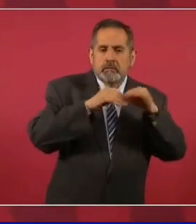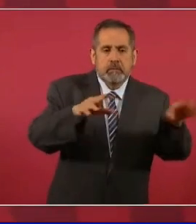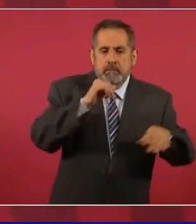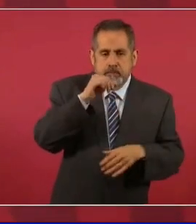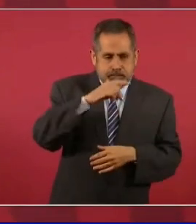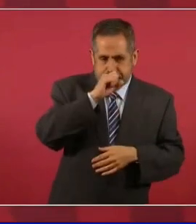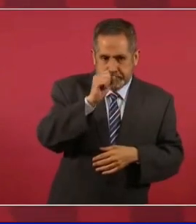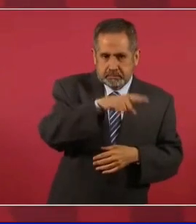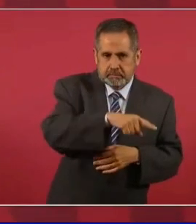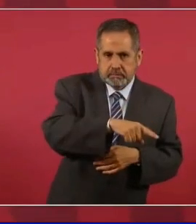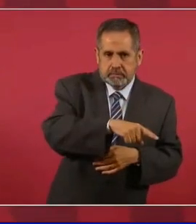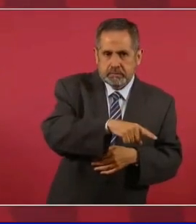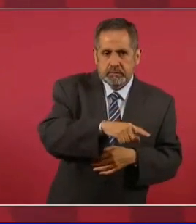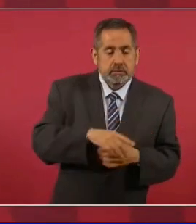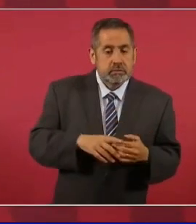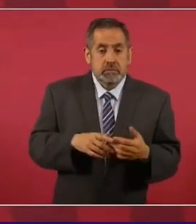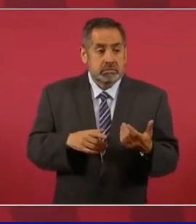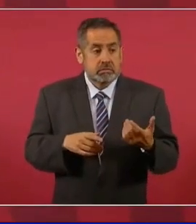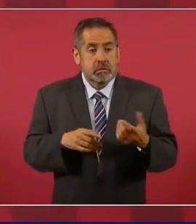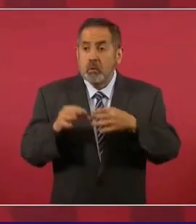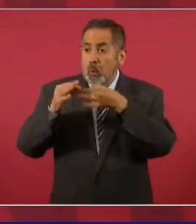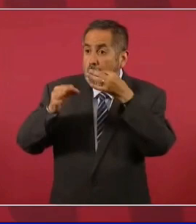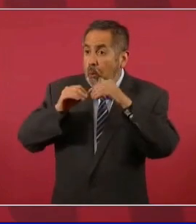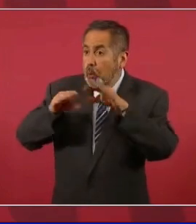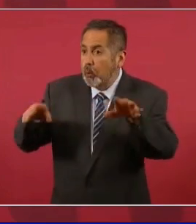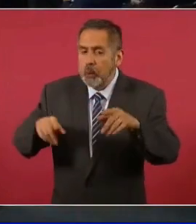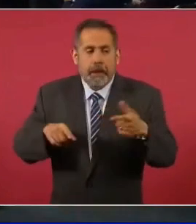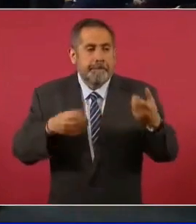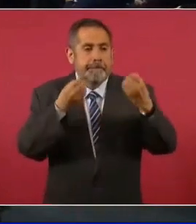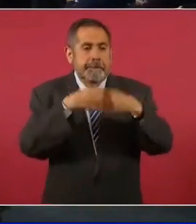porque son muchos los intereses